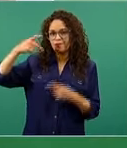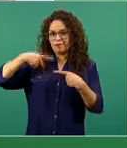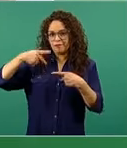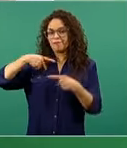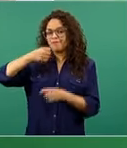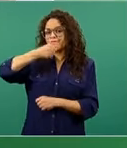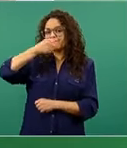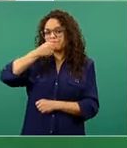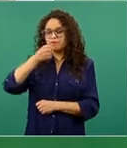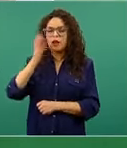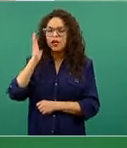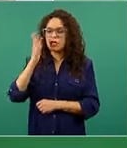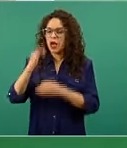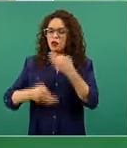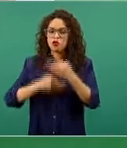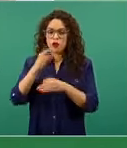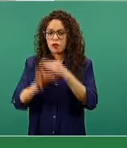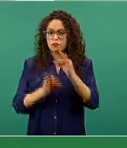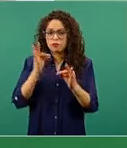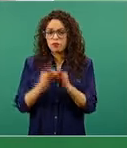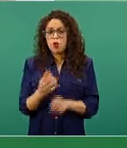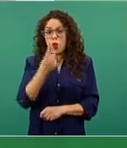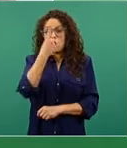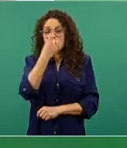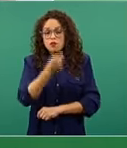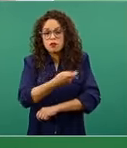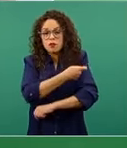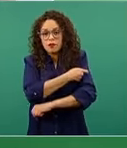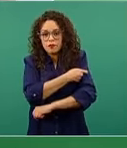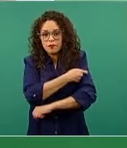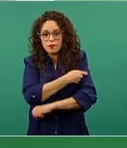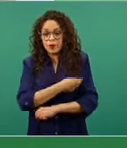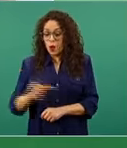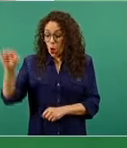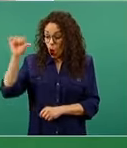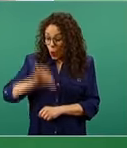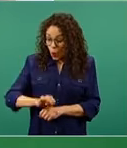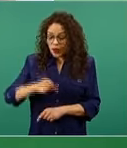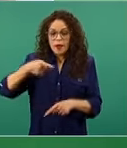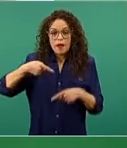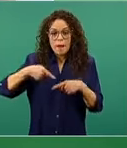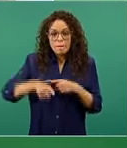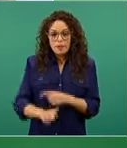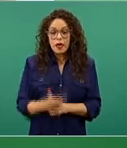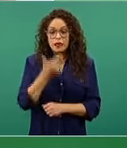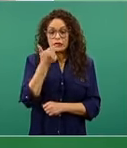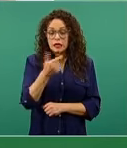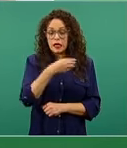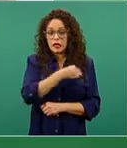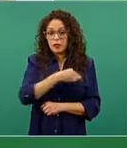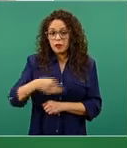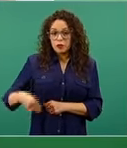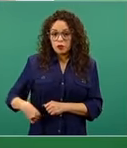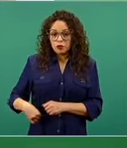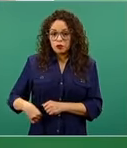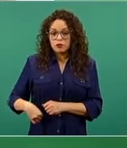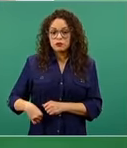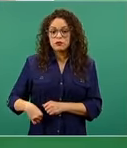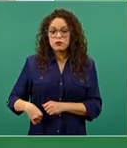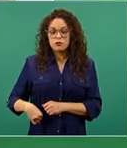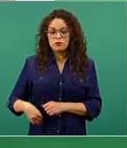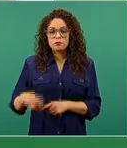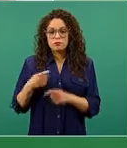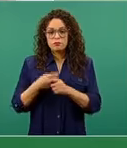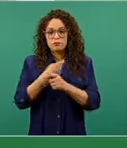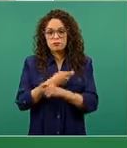recibido ya al menos una dosis y el día de hoy precisamente iniciamos en 7 municipios ya la vacunación